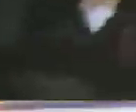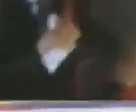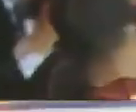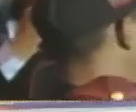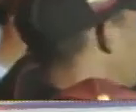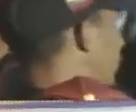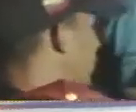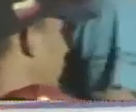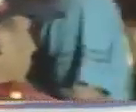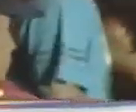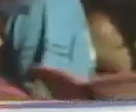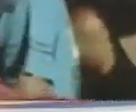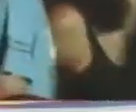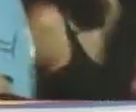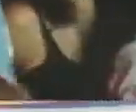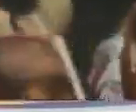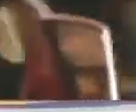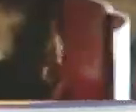histórica,